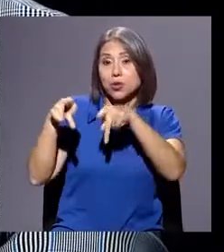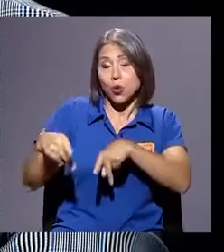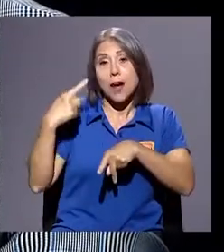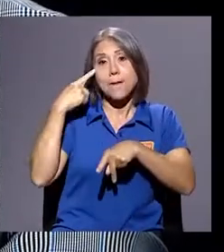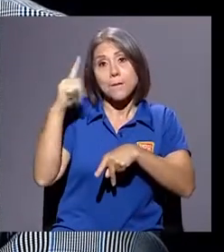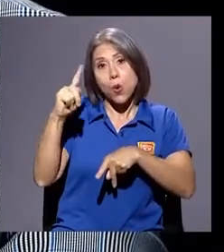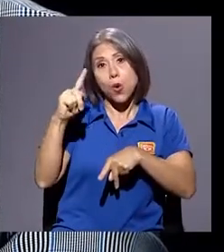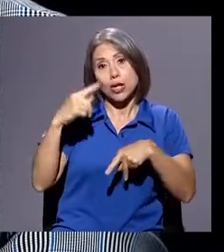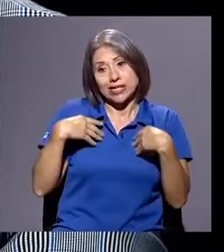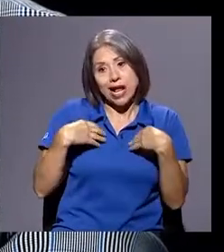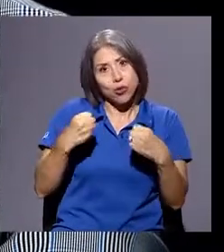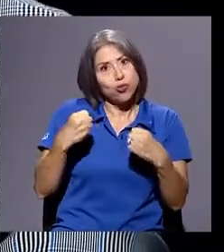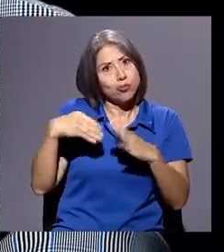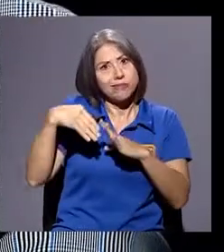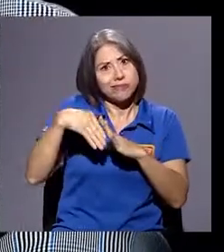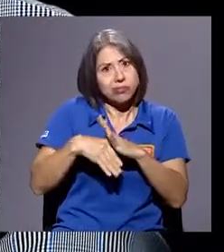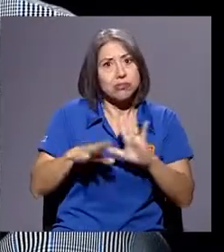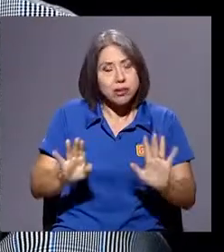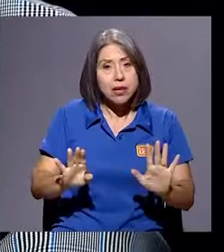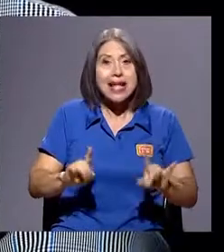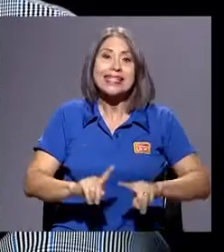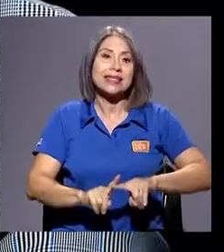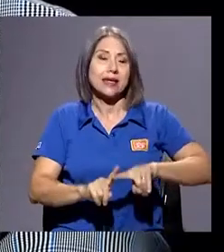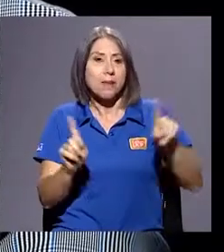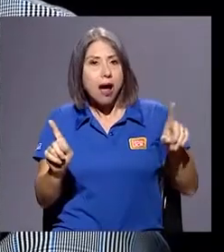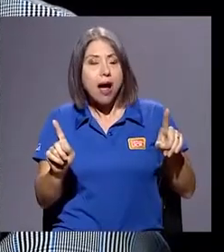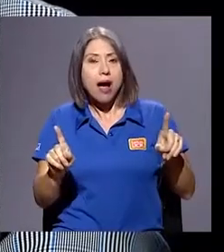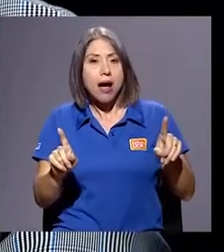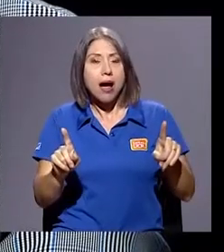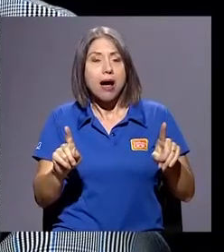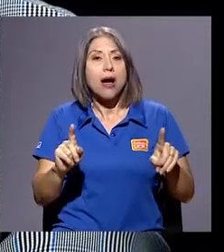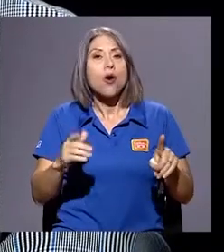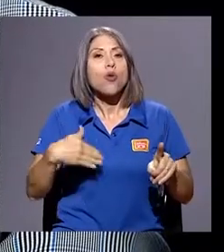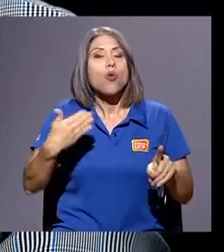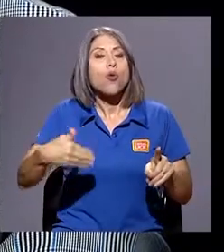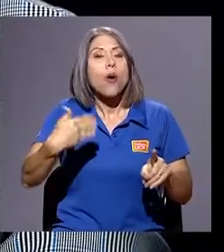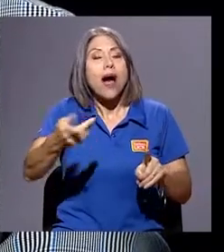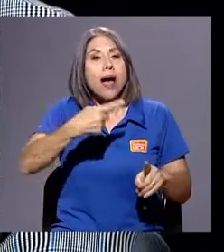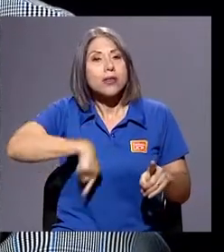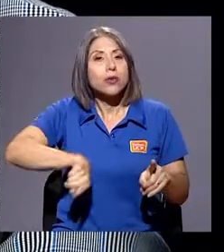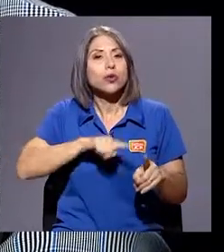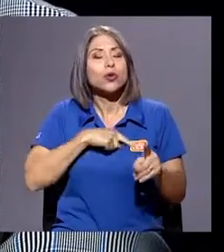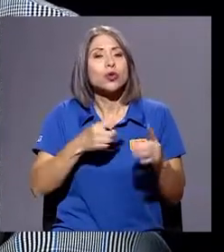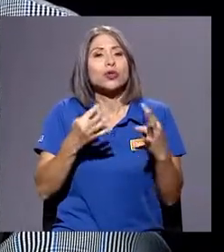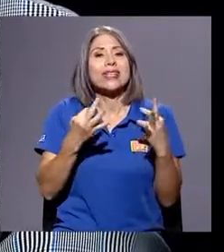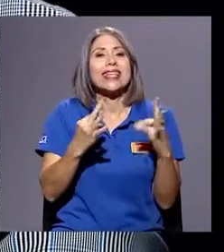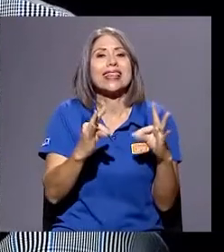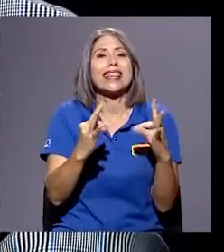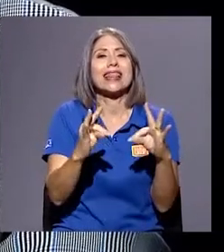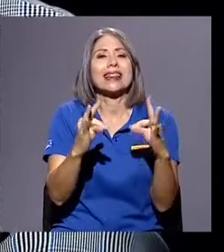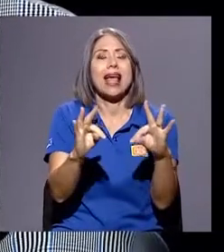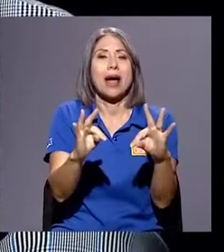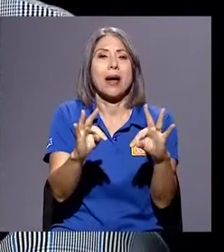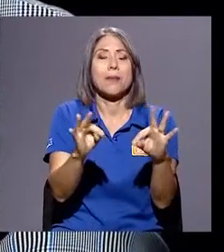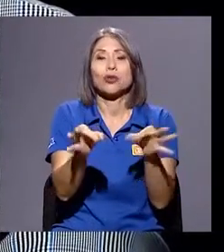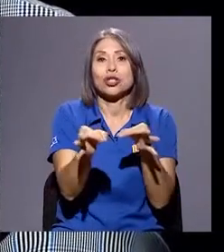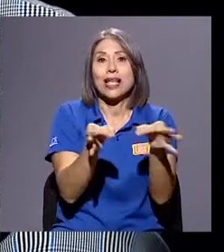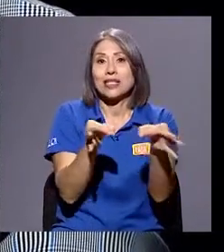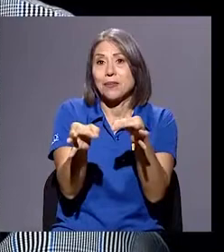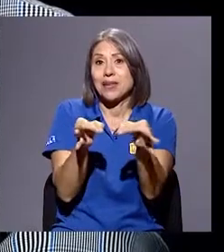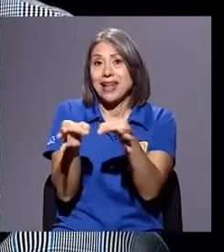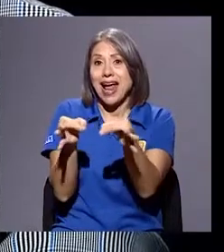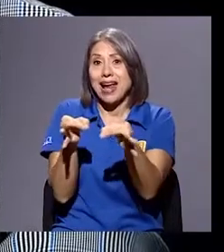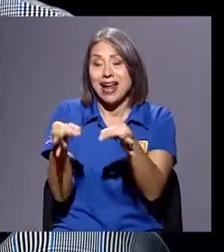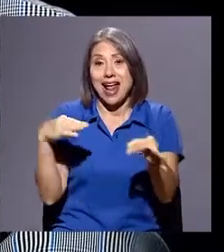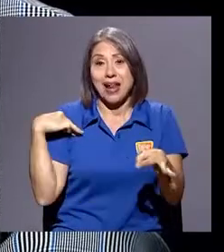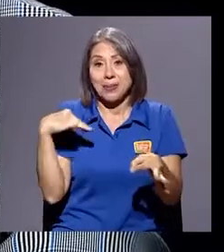fuertemente con el fumado. Sin embargo, cuando intentamos explicarles en ese momento al